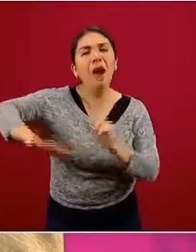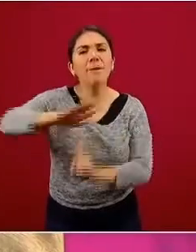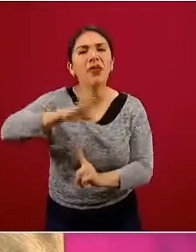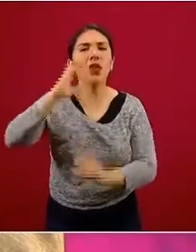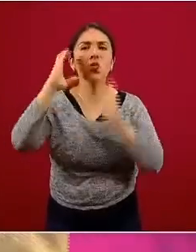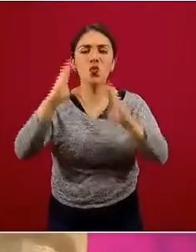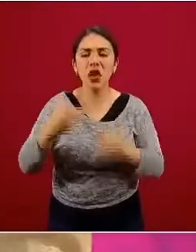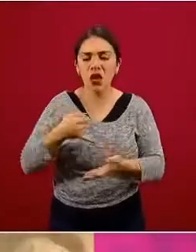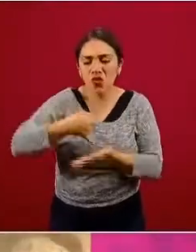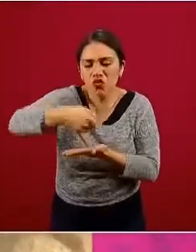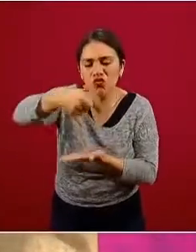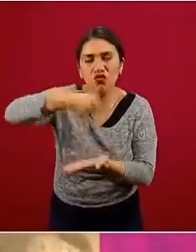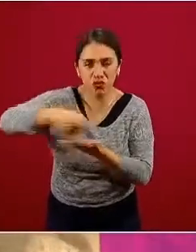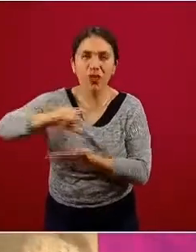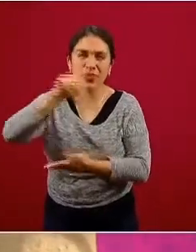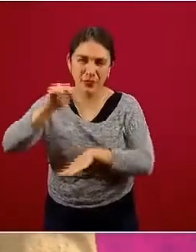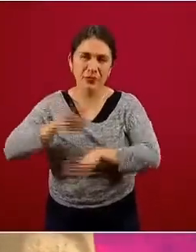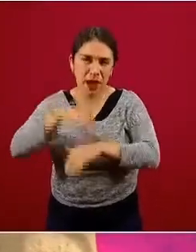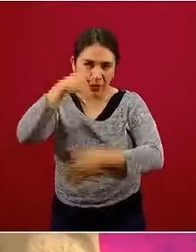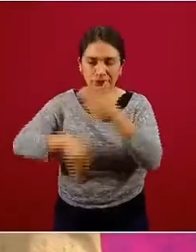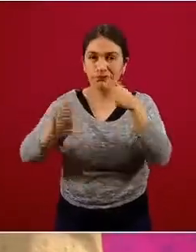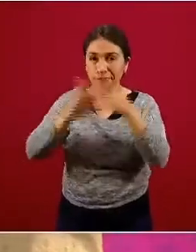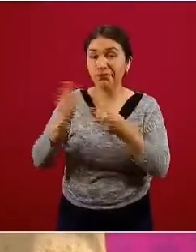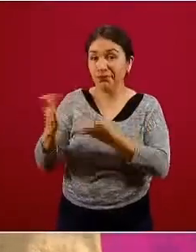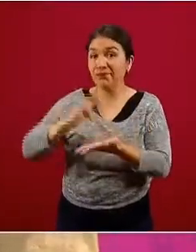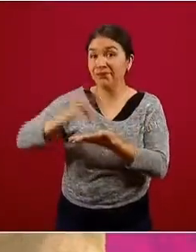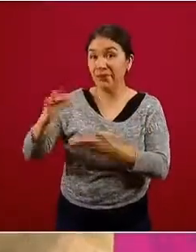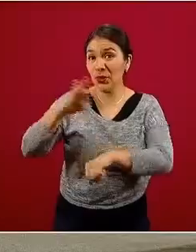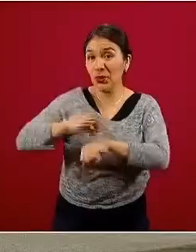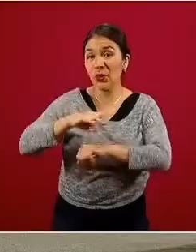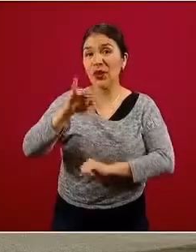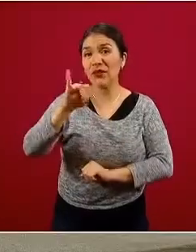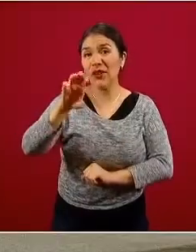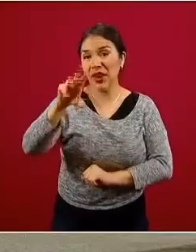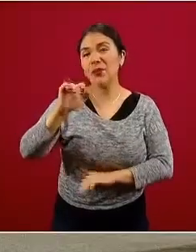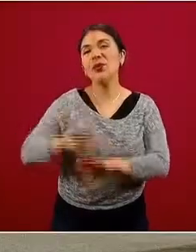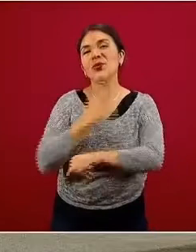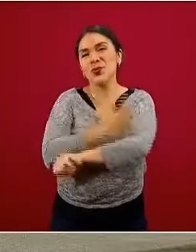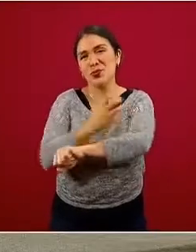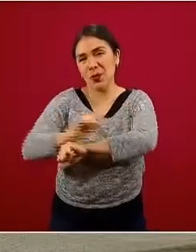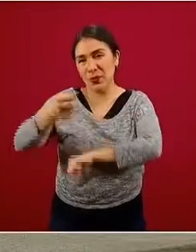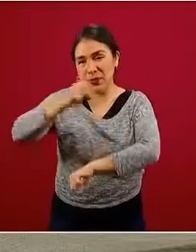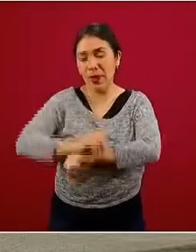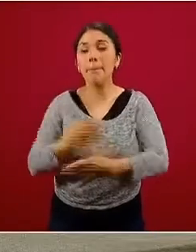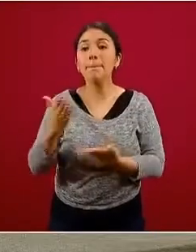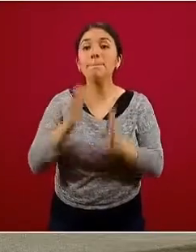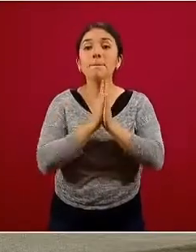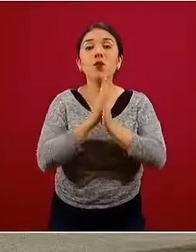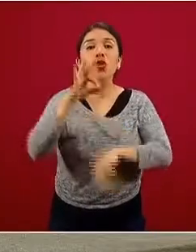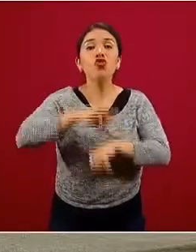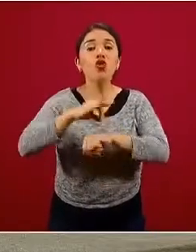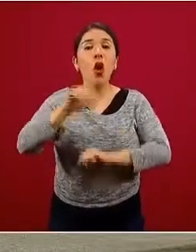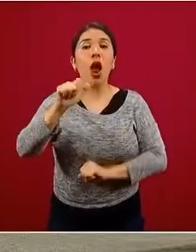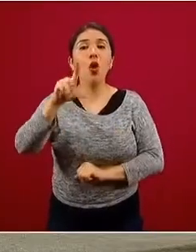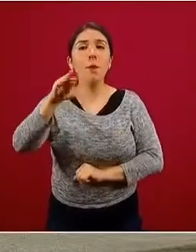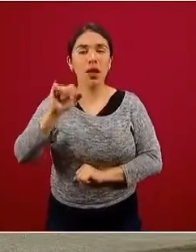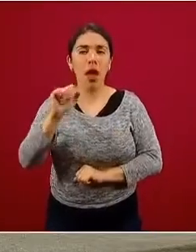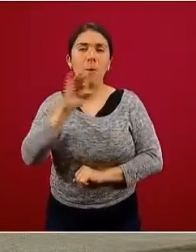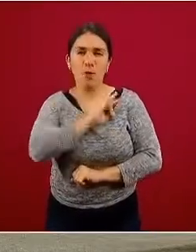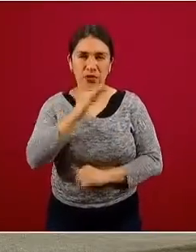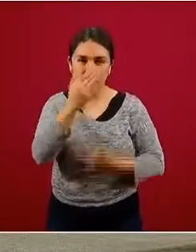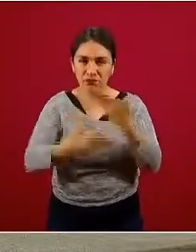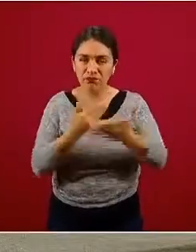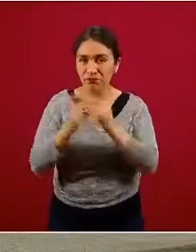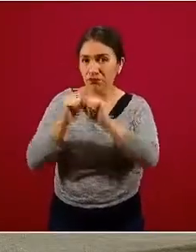y agricultura, que ya nos comentará el doctor. Muchas gracias, doctor Rivera, por acompañarnos. Entonces le pido al doctor Alomía si puede presentar el